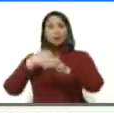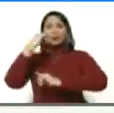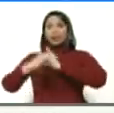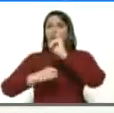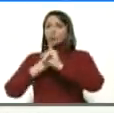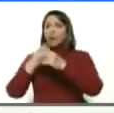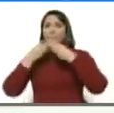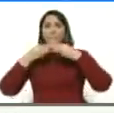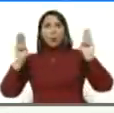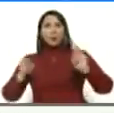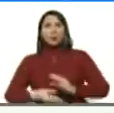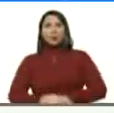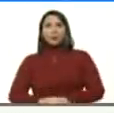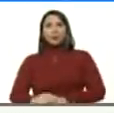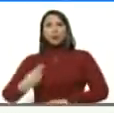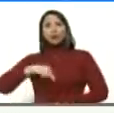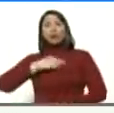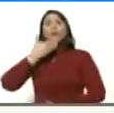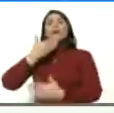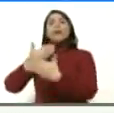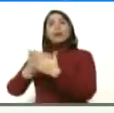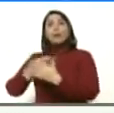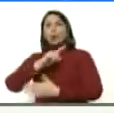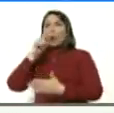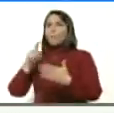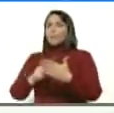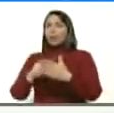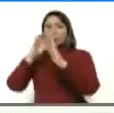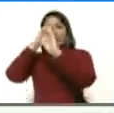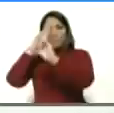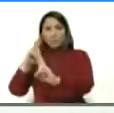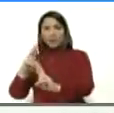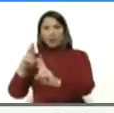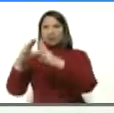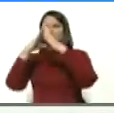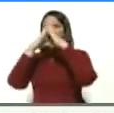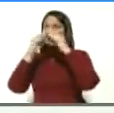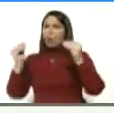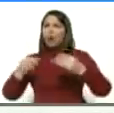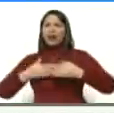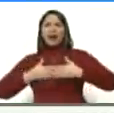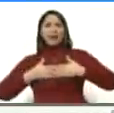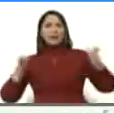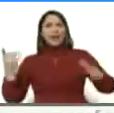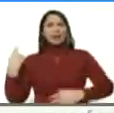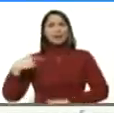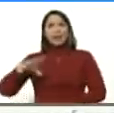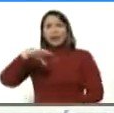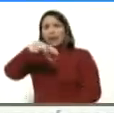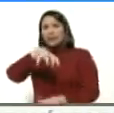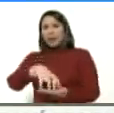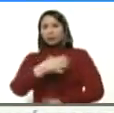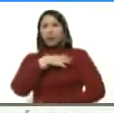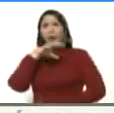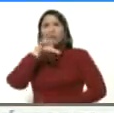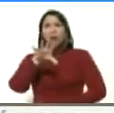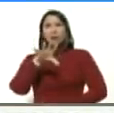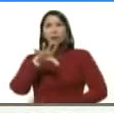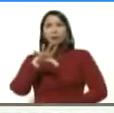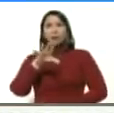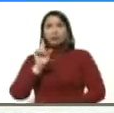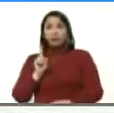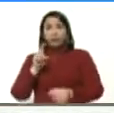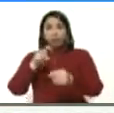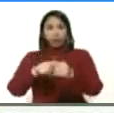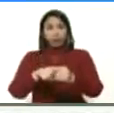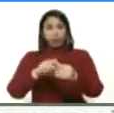internacional público. Nosotros pedimos absoluto respeto a todas las garantías que tienen los estados soberanos que formamos